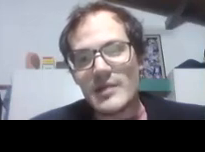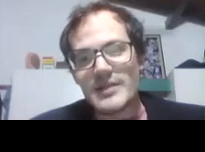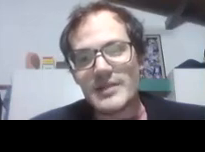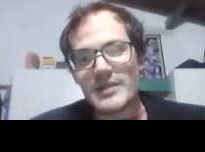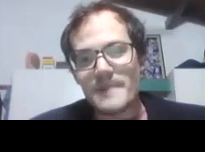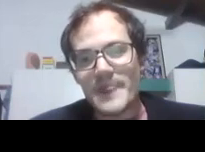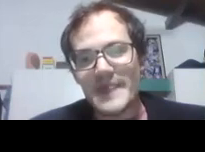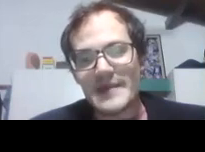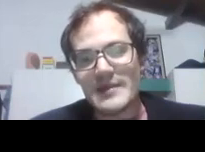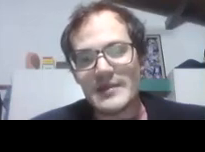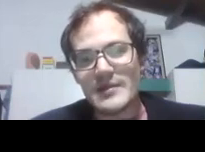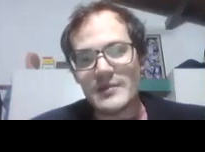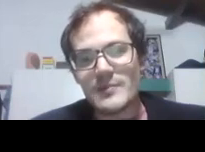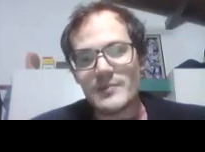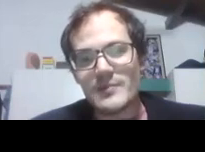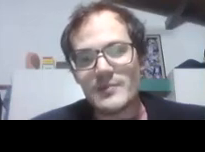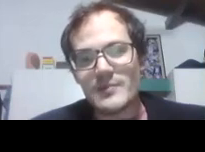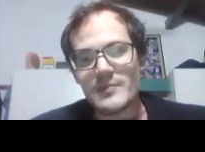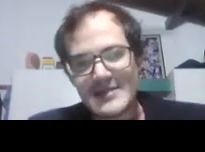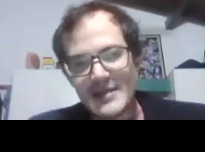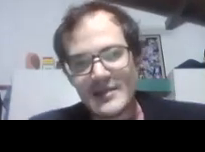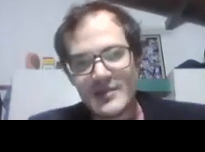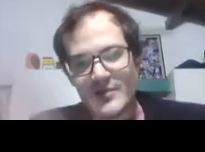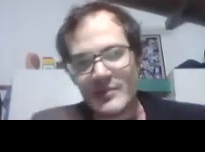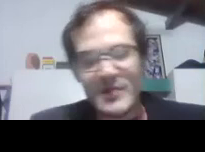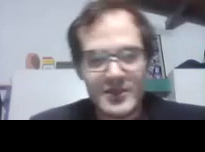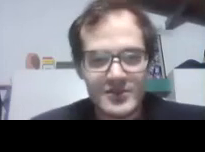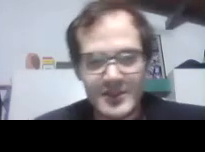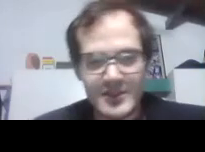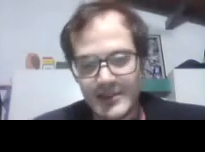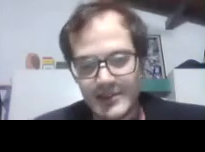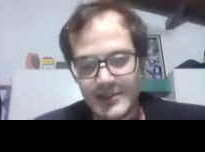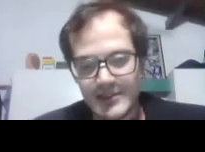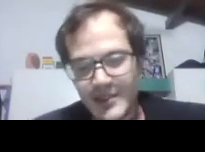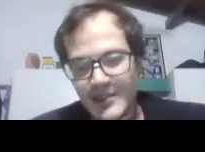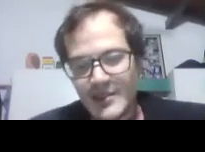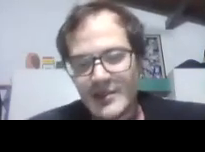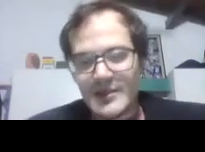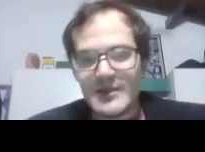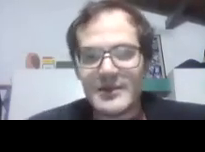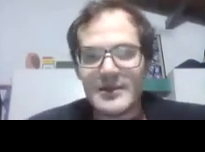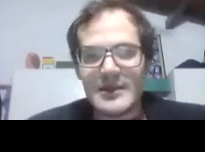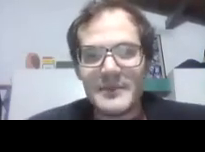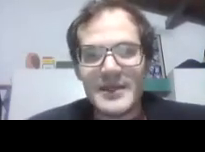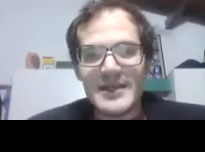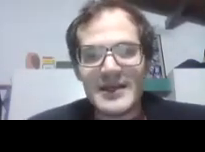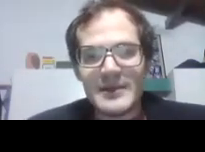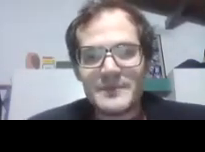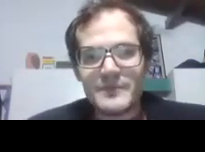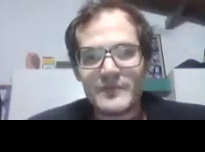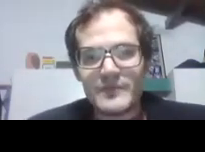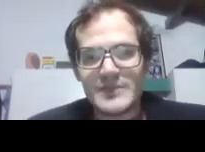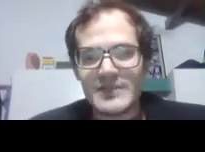a partir, si podemos pasar a la siguiente, después vamos a retroceder a esta. En